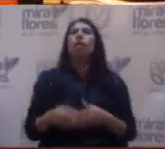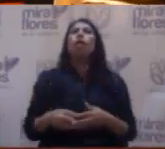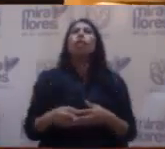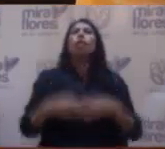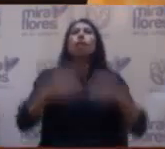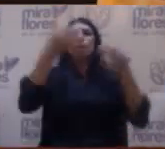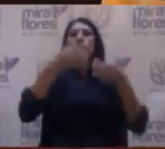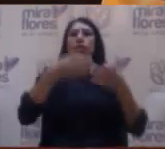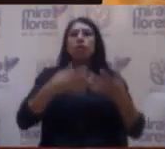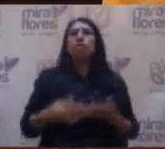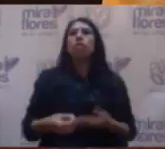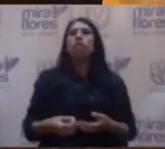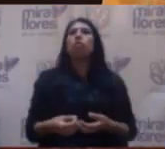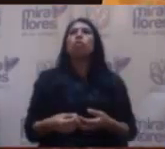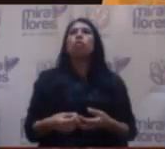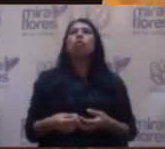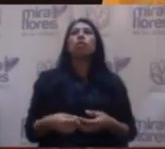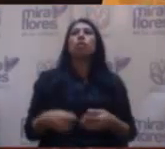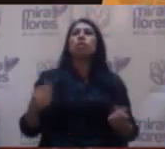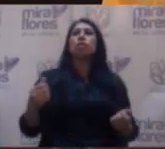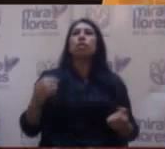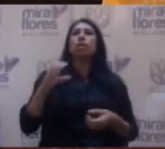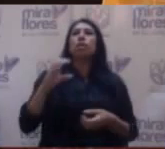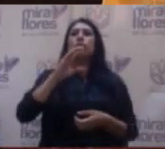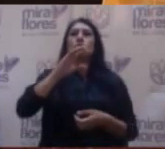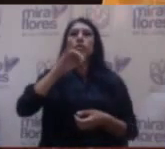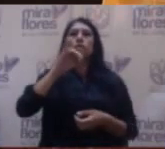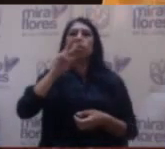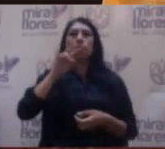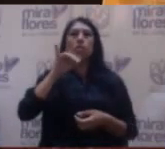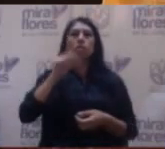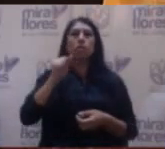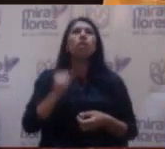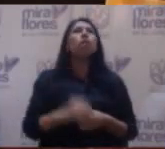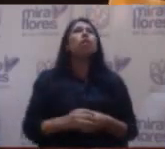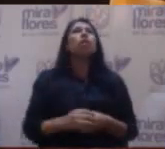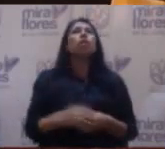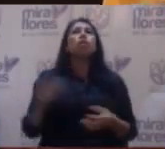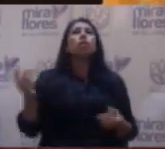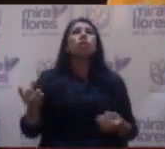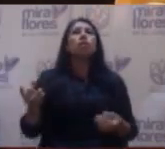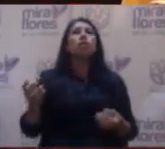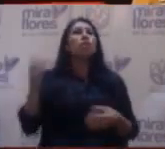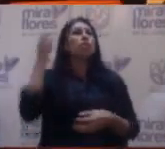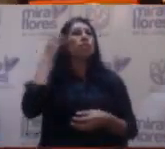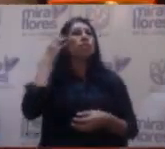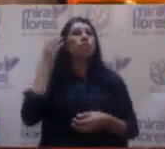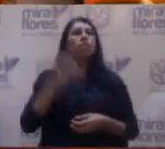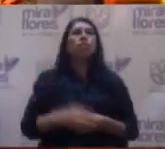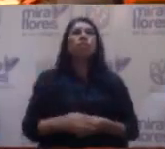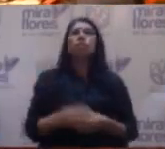de Identificación y Estado Civil y la Municipalidad de Miraflores. Al debate.